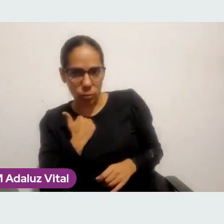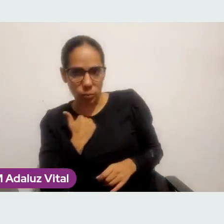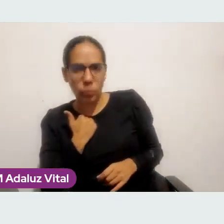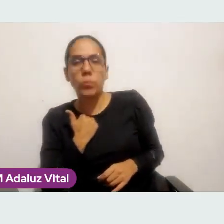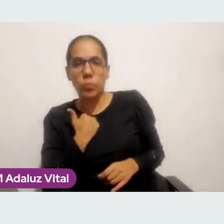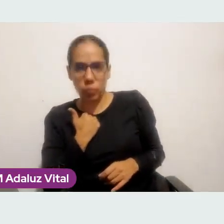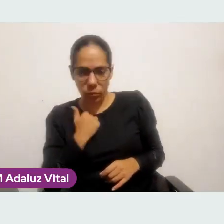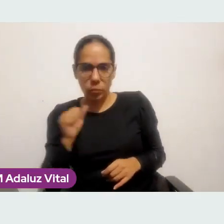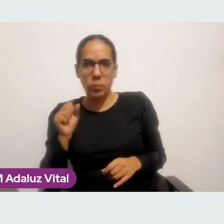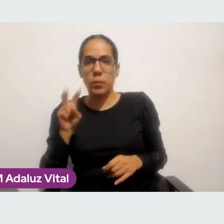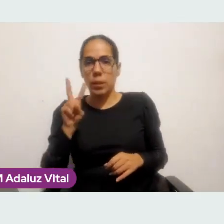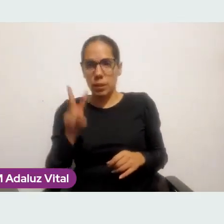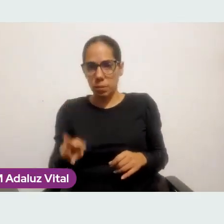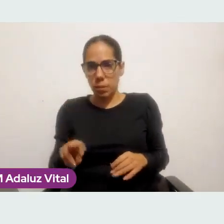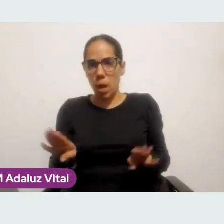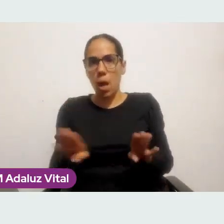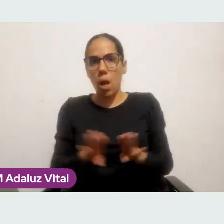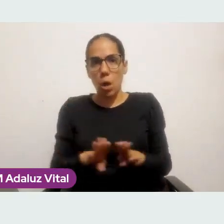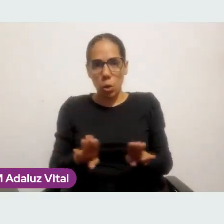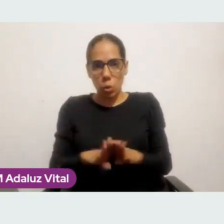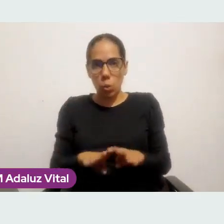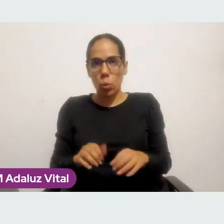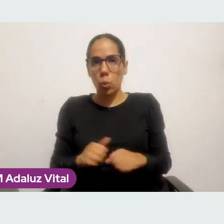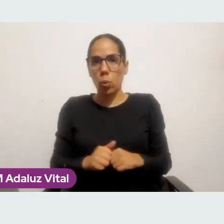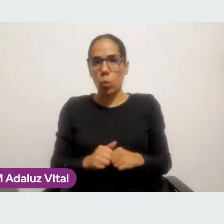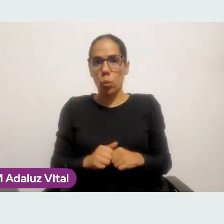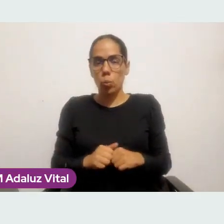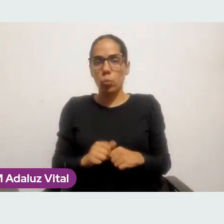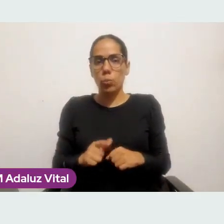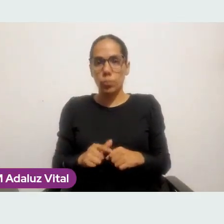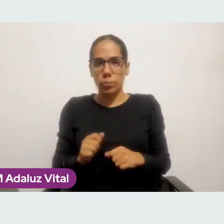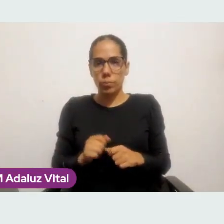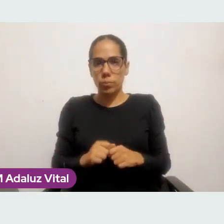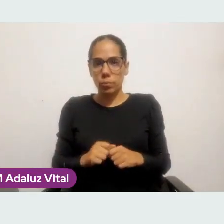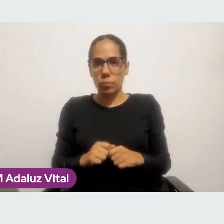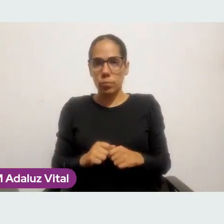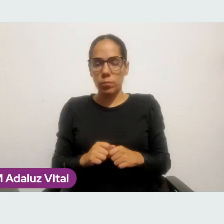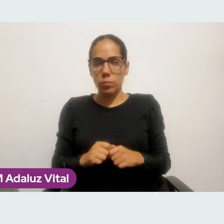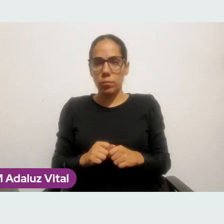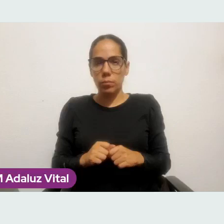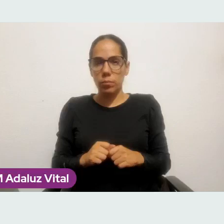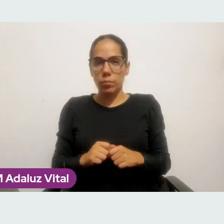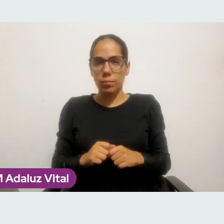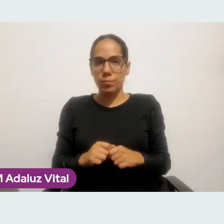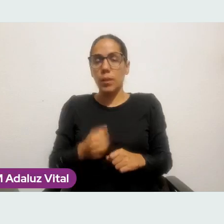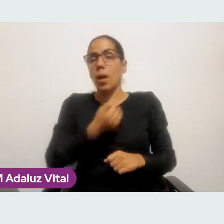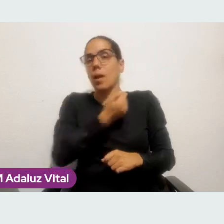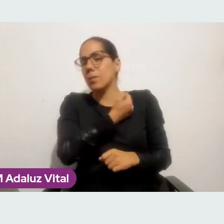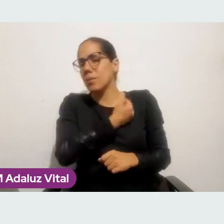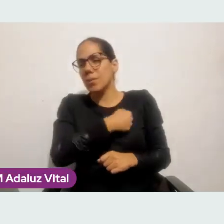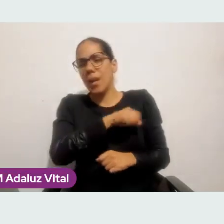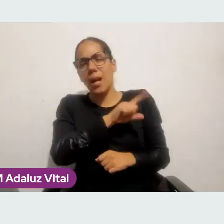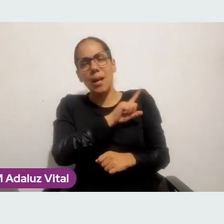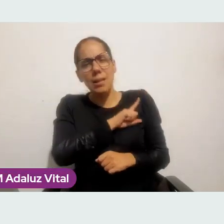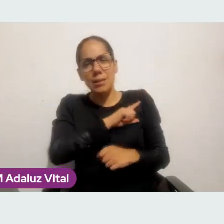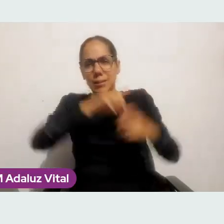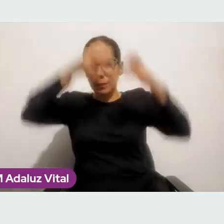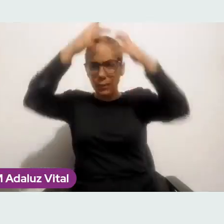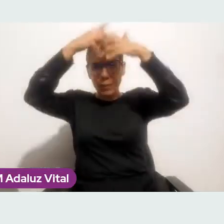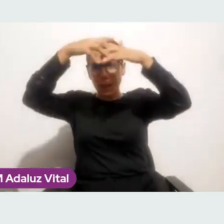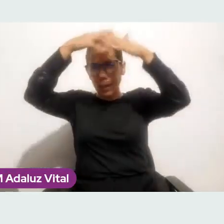no aceptar o de negar esa situación. La salud mental tiene que ver entonces con ese